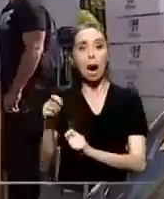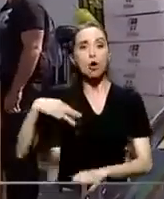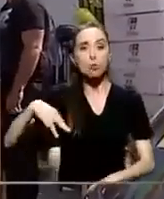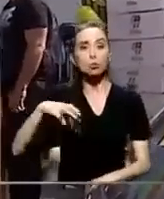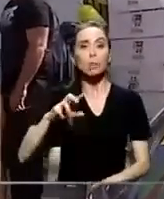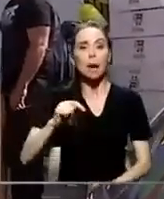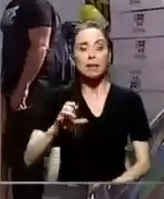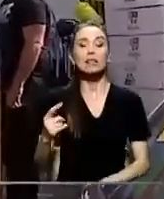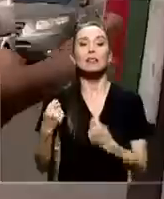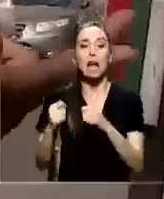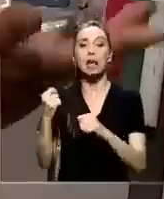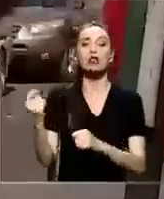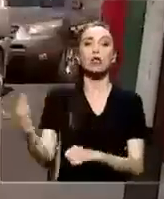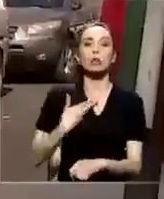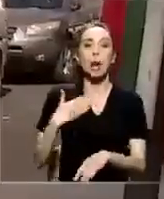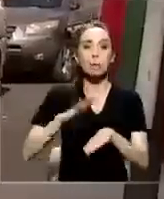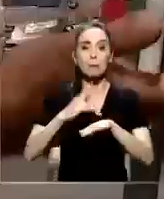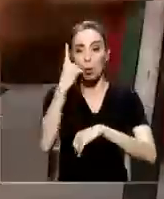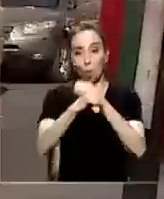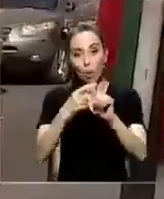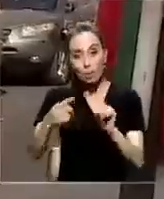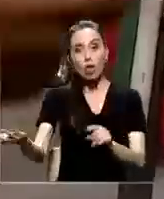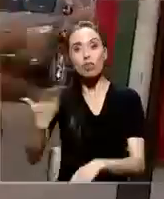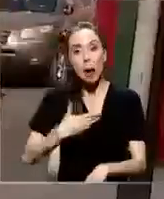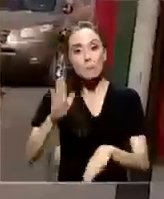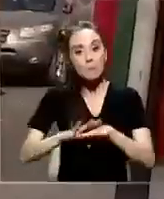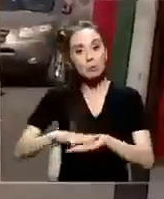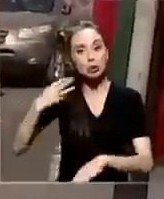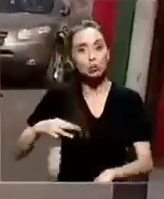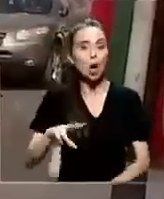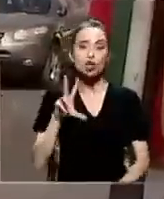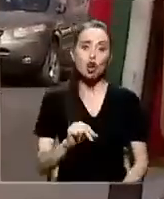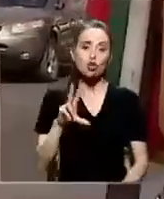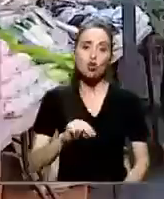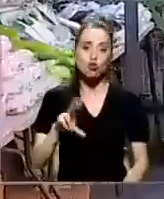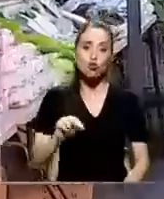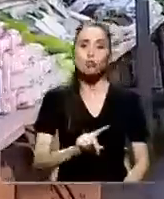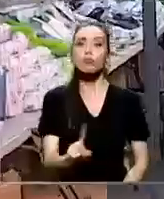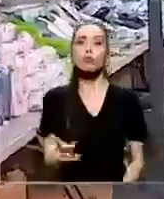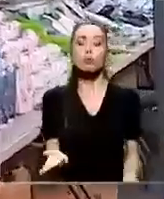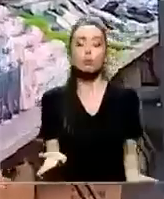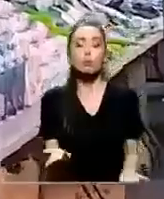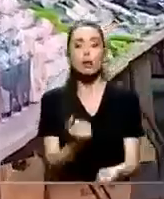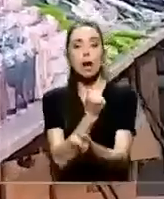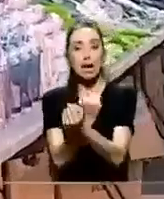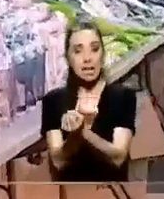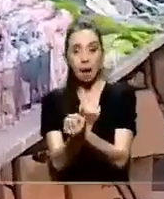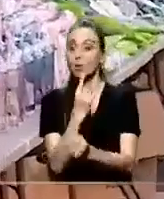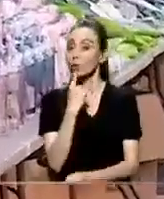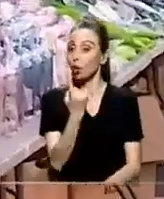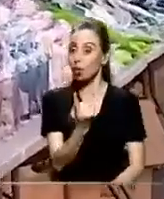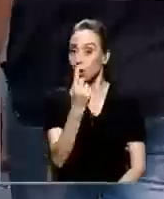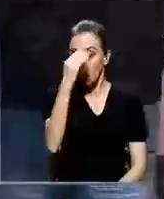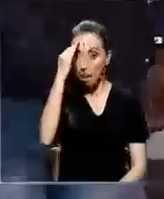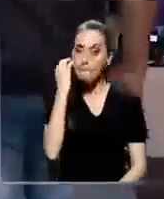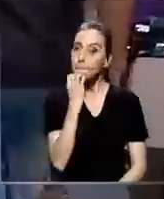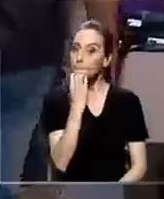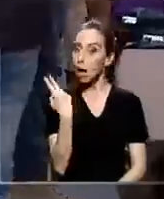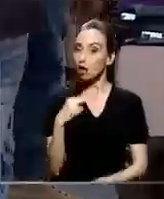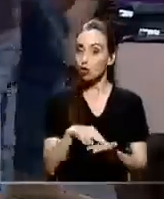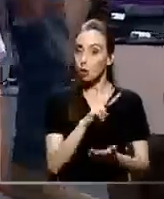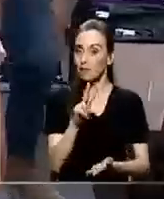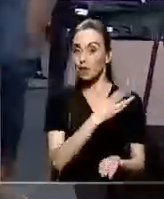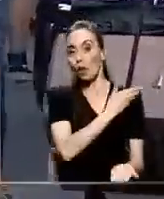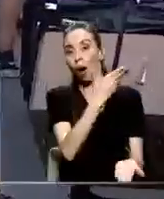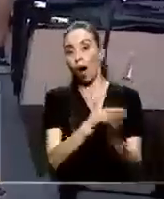den permiso. Llevo un año y medio diciéndole, dame permiso, no me quieren dar permiso. En Carabineros informaron que desde mayo del 2022 a la